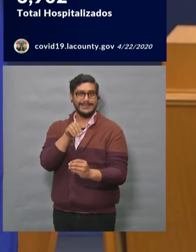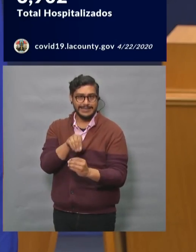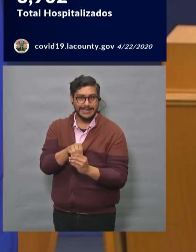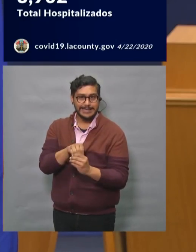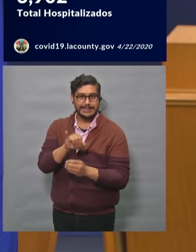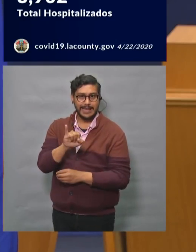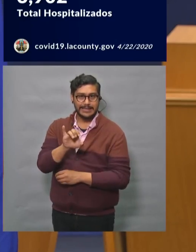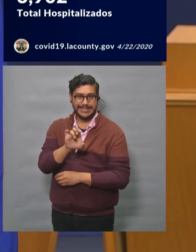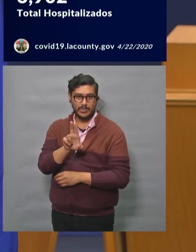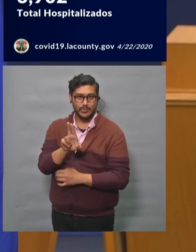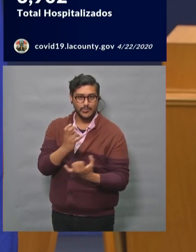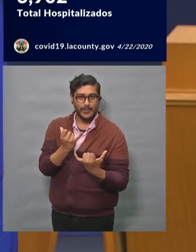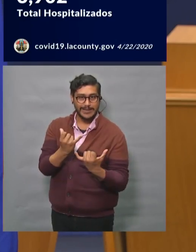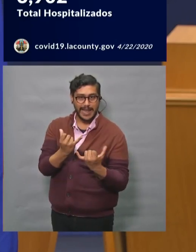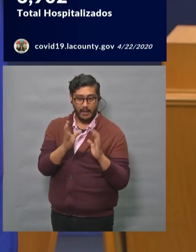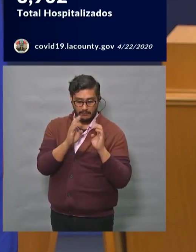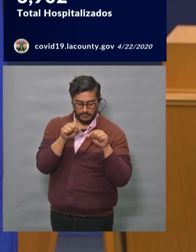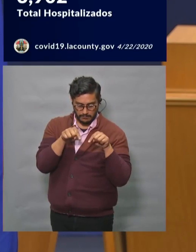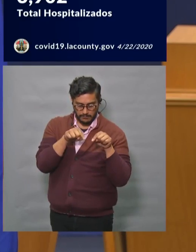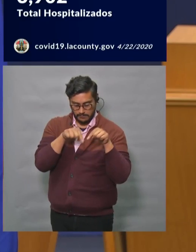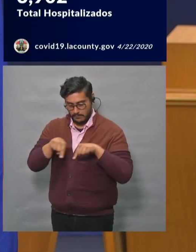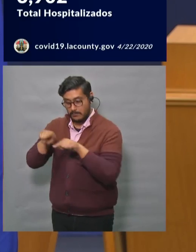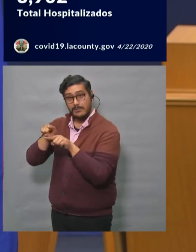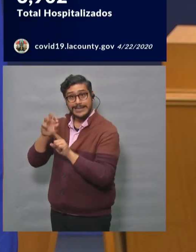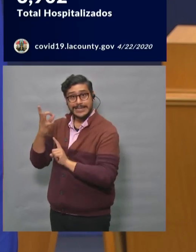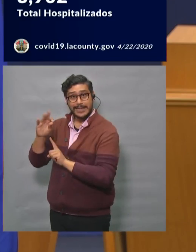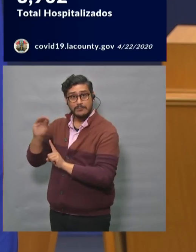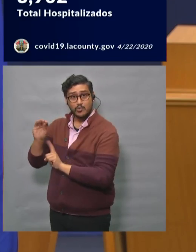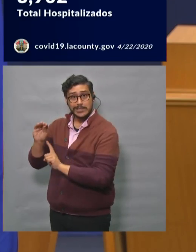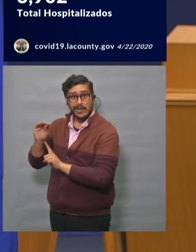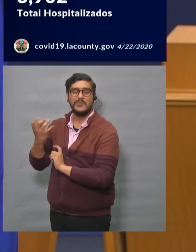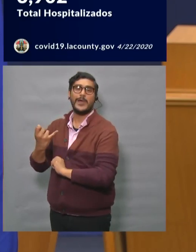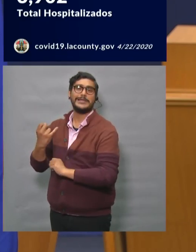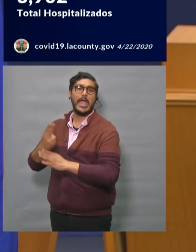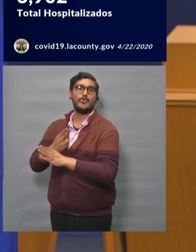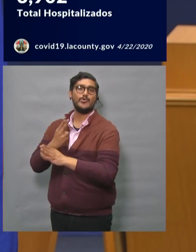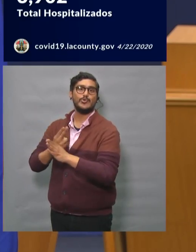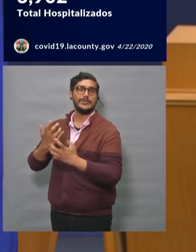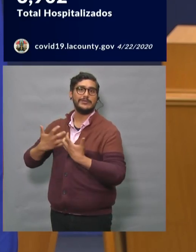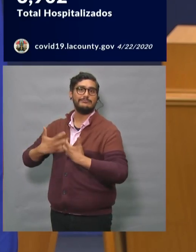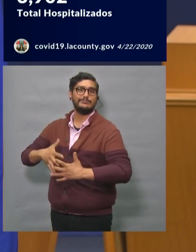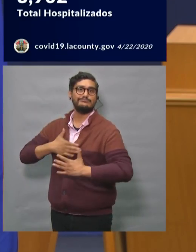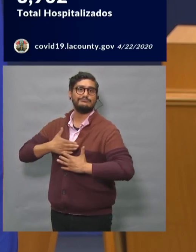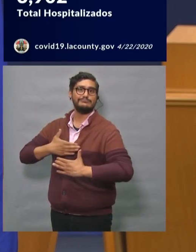cuidados intensivos y el 19% están en ventiladores.